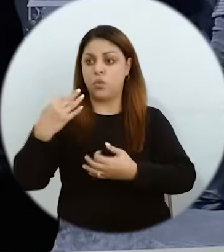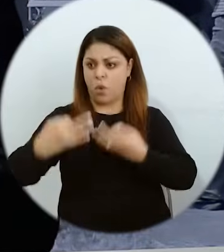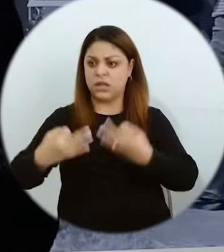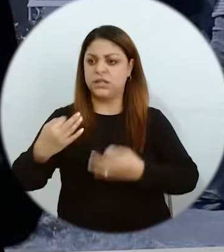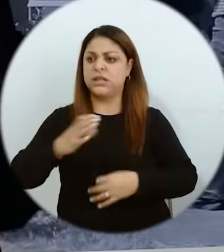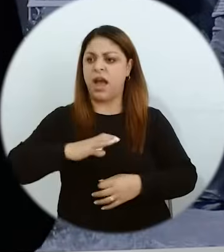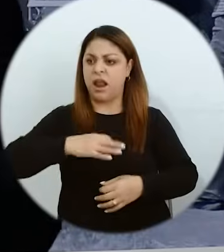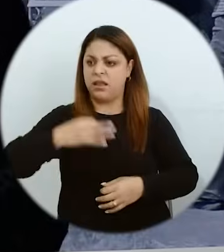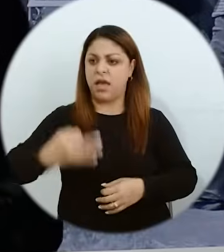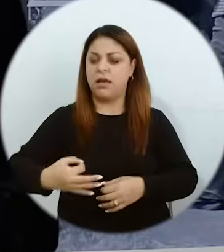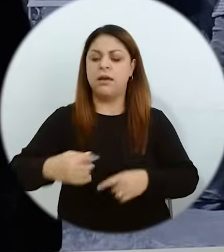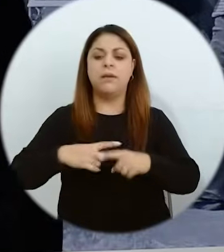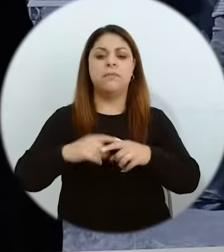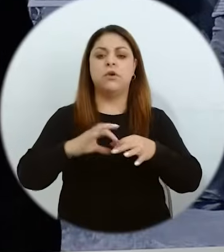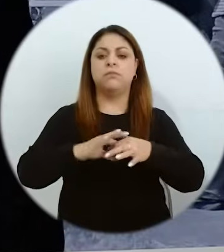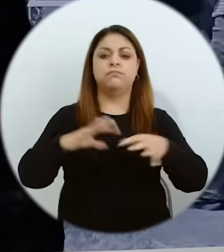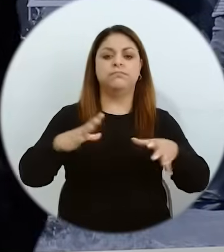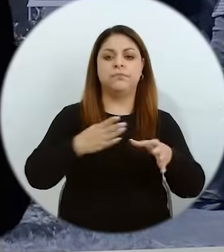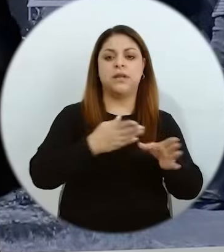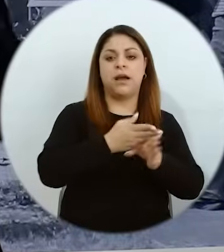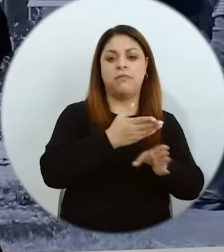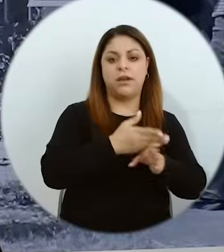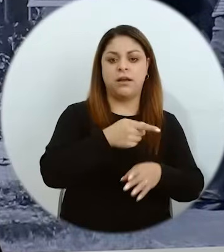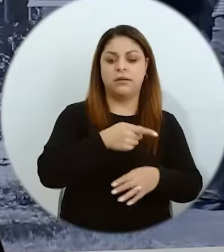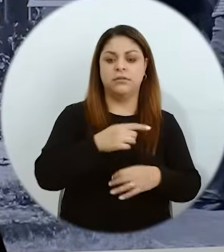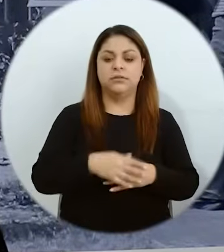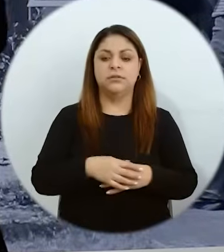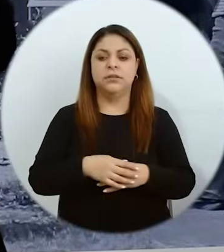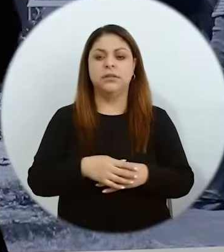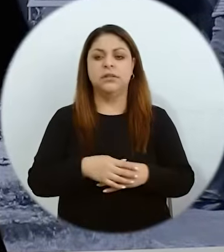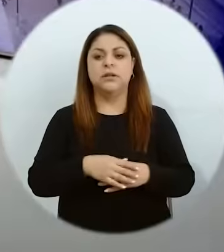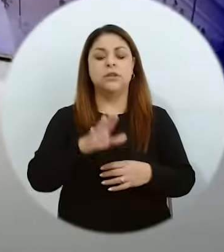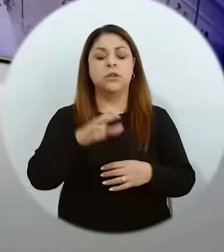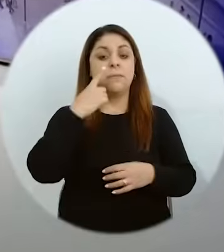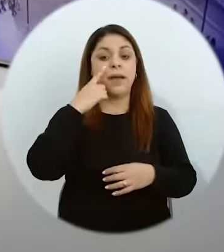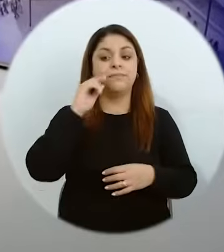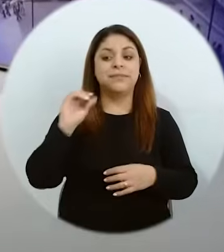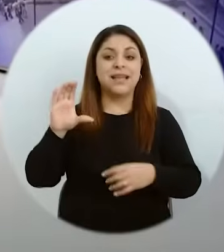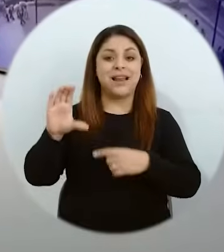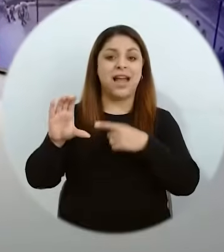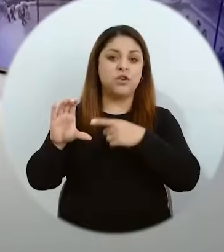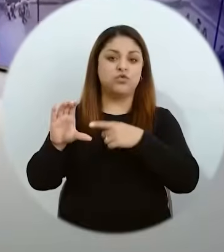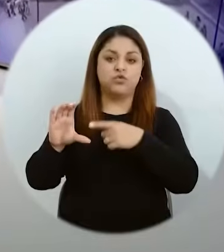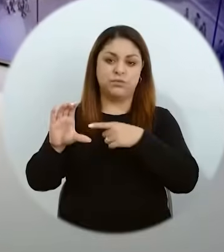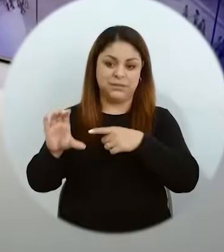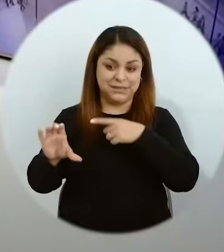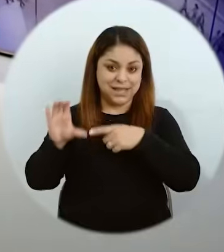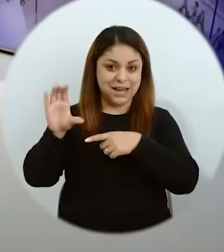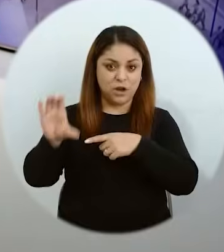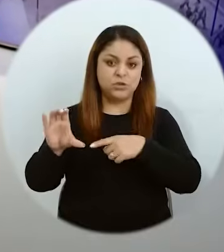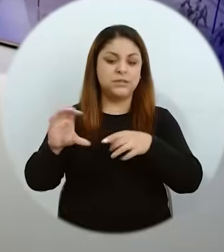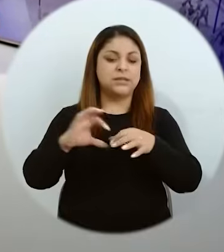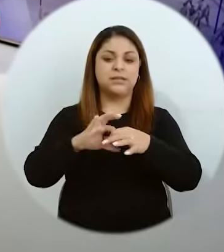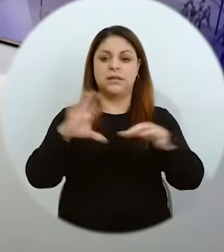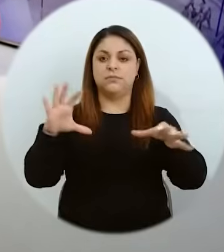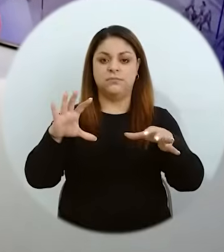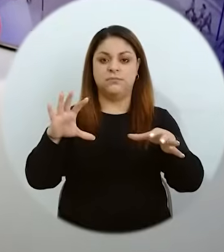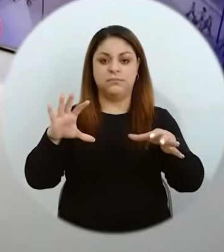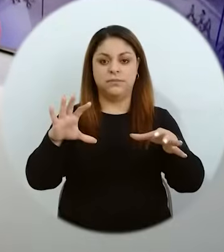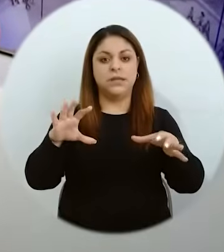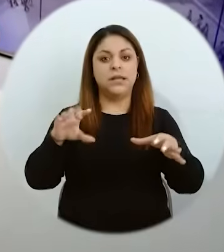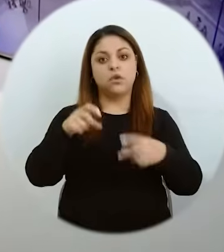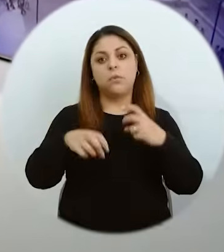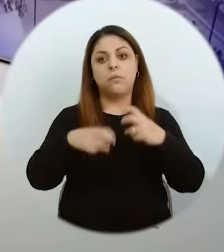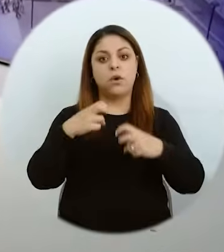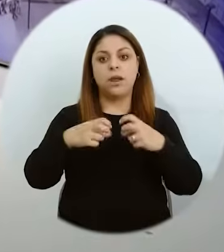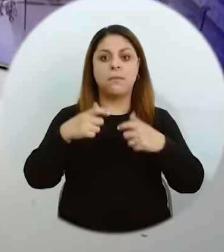calidad, pero desarticularon la carrera. Yo no estoy hablando de lo que gana la cúpula judicial, no, los salarios. Los salarios se desarticularon y